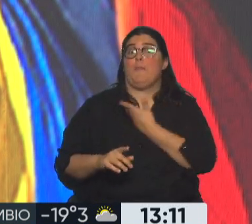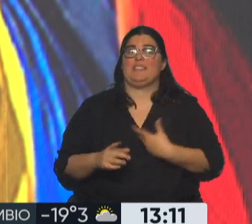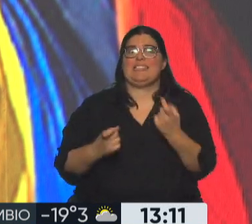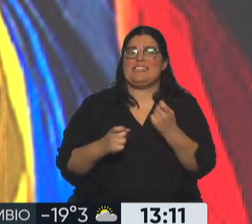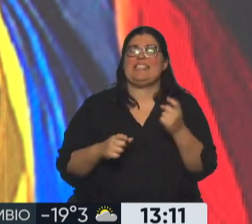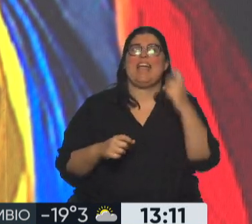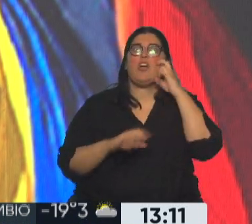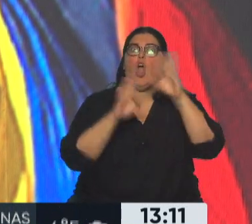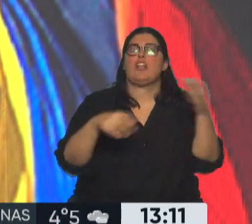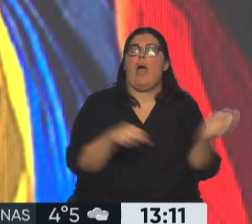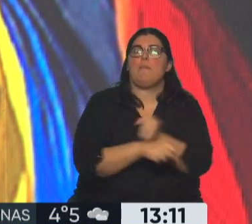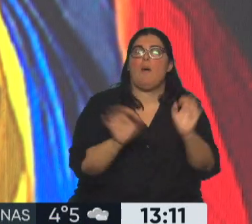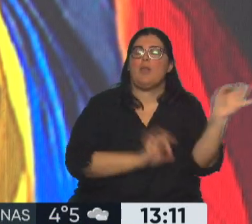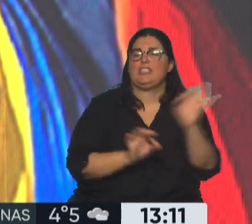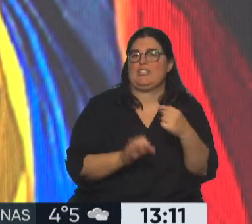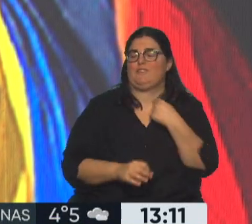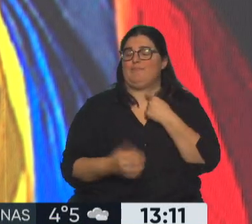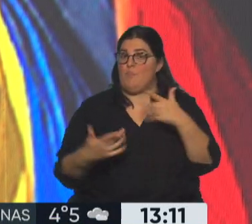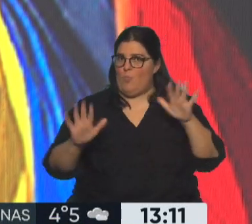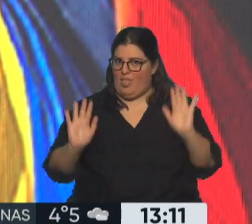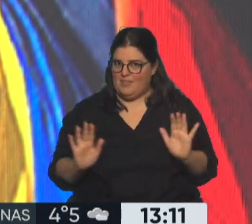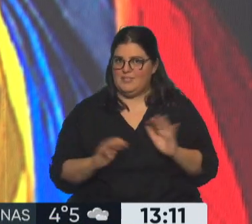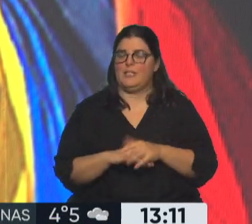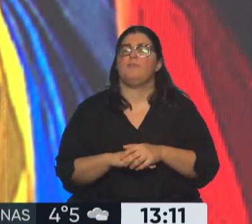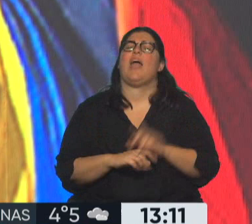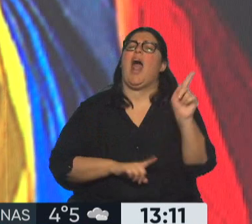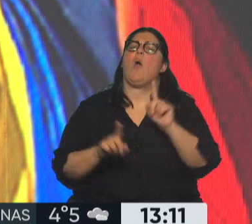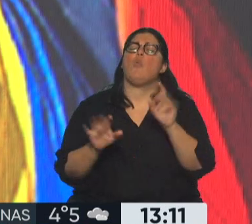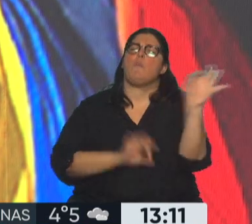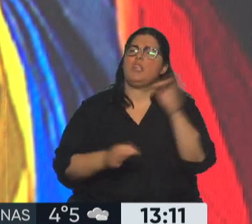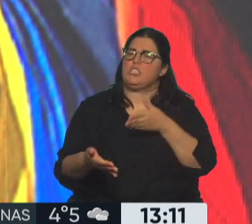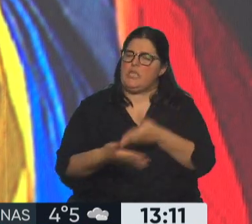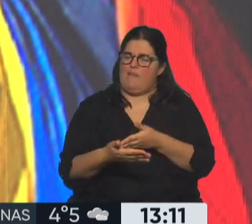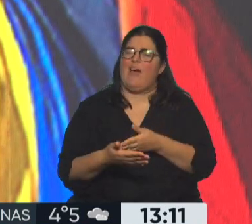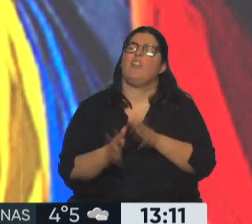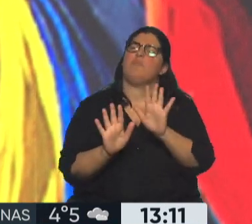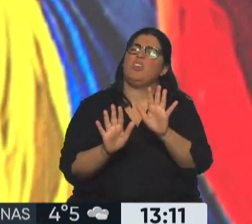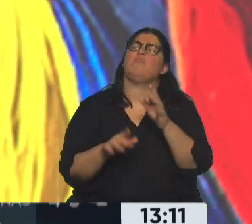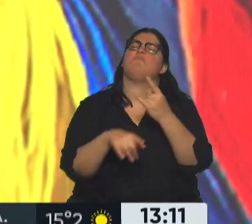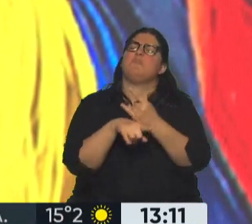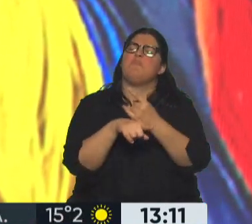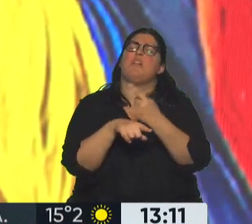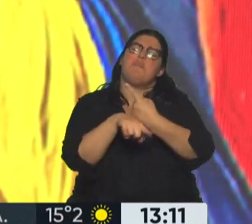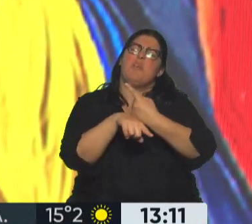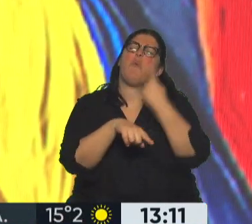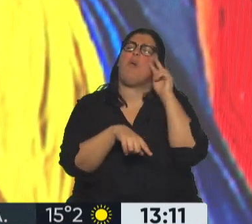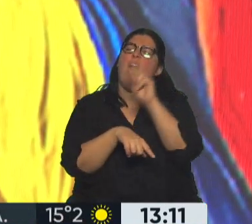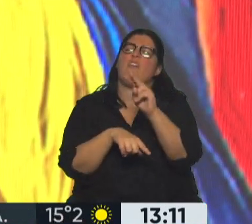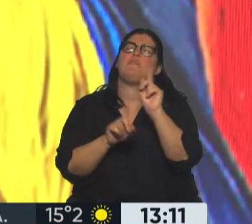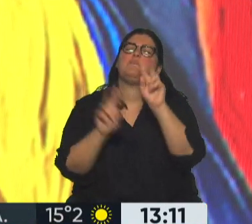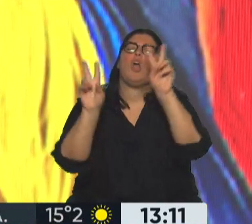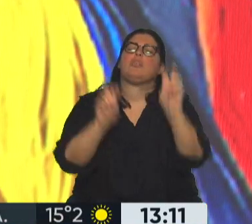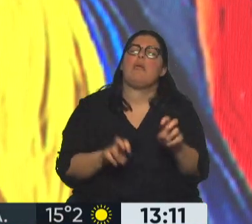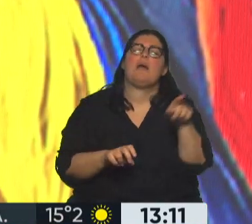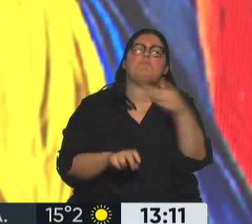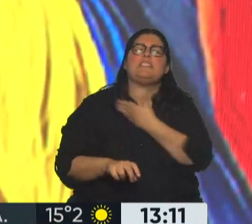el Congreso. Veremos qué sucede con estos debates, algunos trabados, pero empecemos a repasar diferentes cuestiones que al propio Petro le interesan que